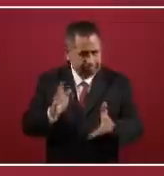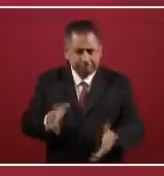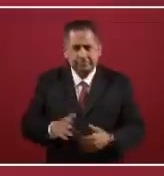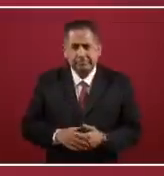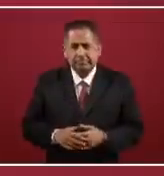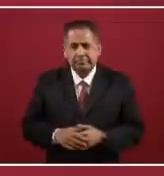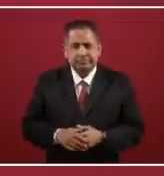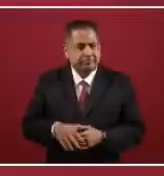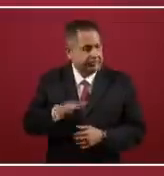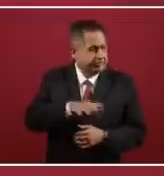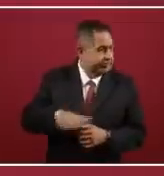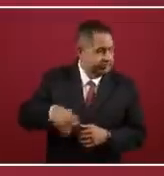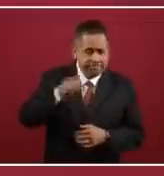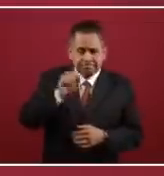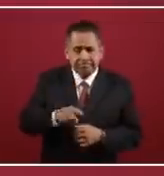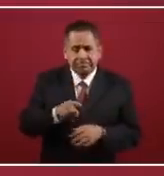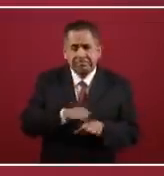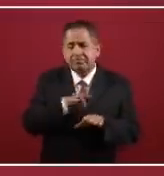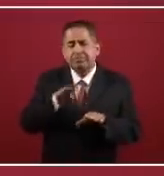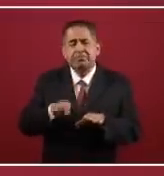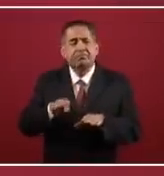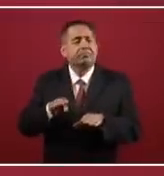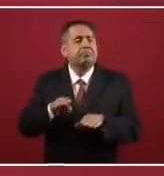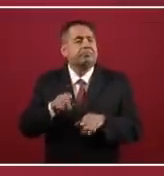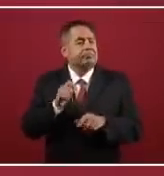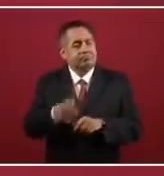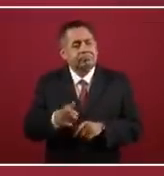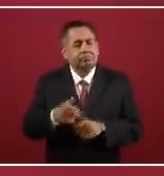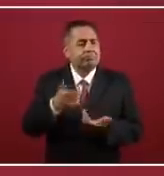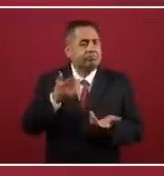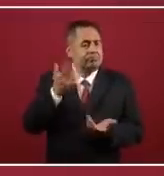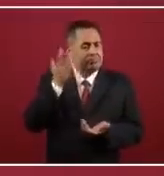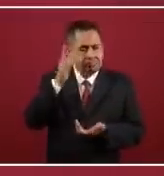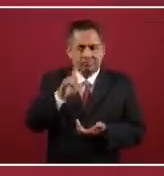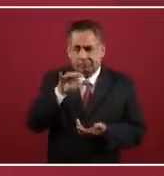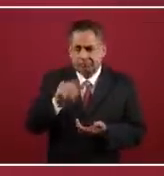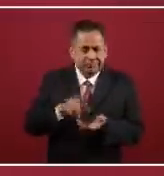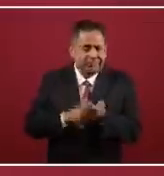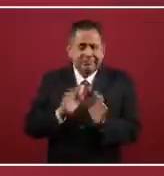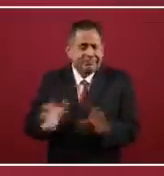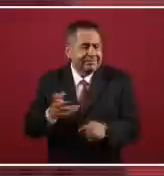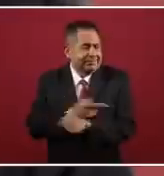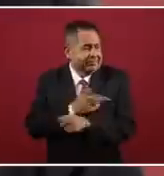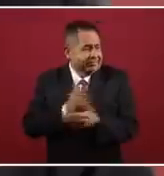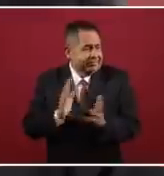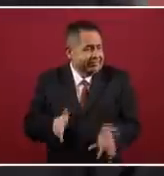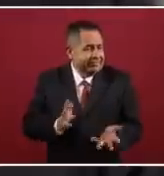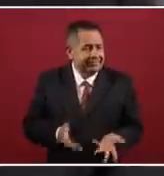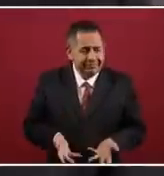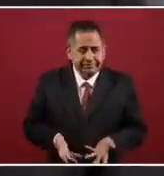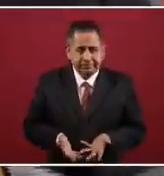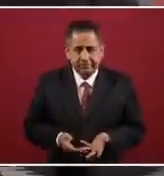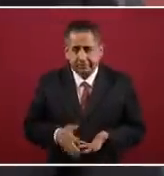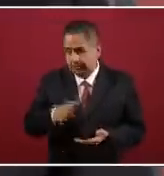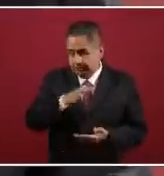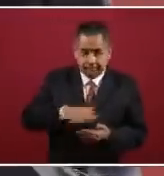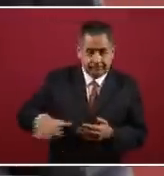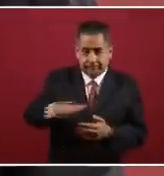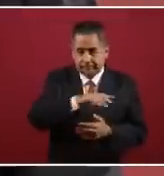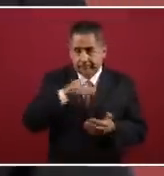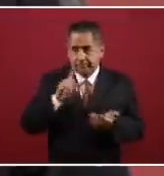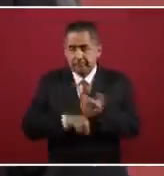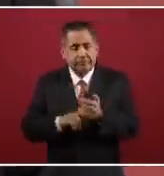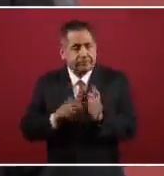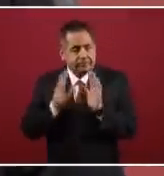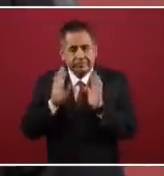del mismo aeropuerto de Santa Lucía, que es una área